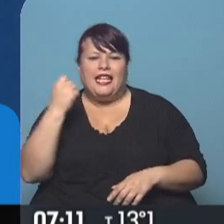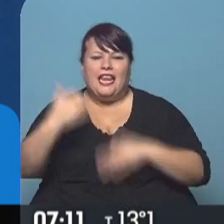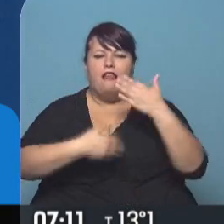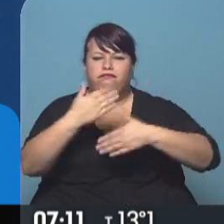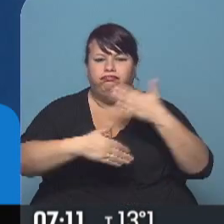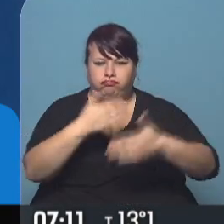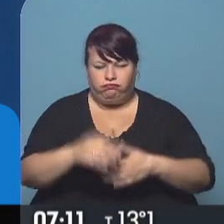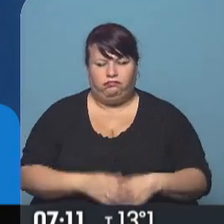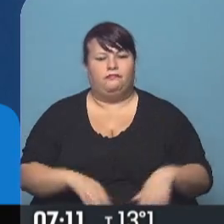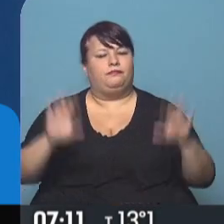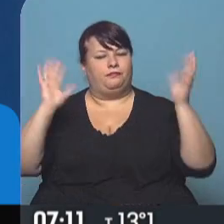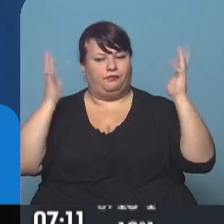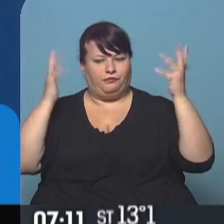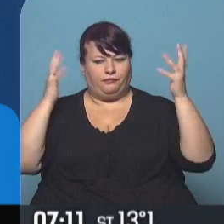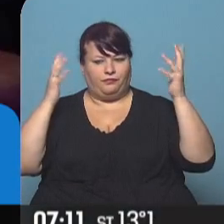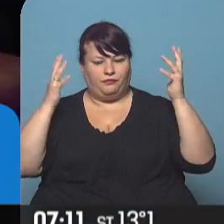crecer